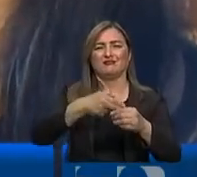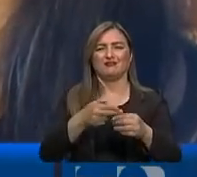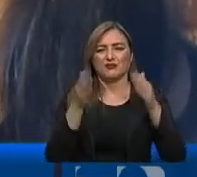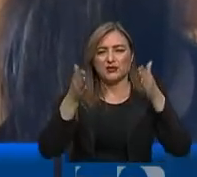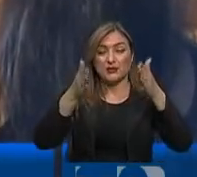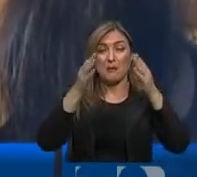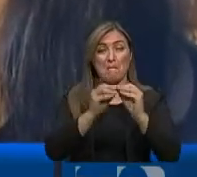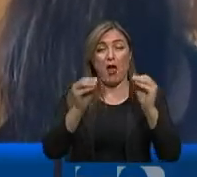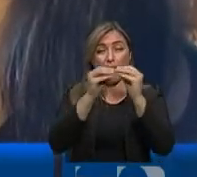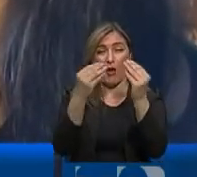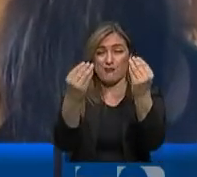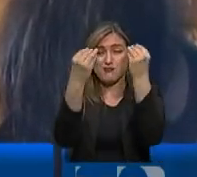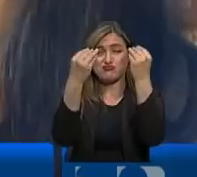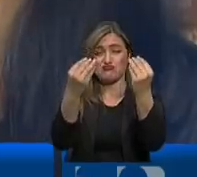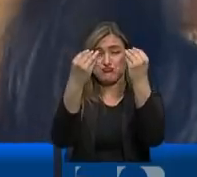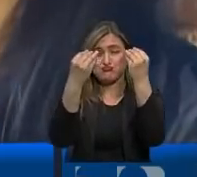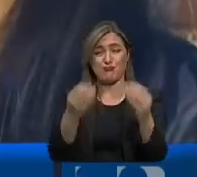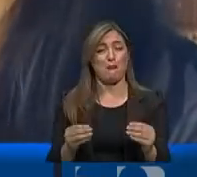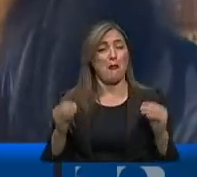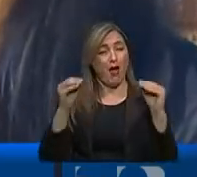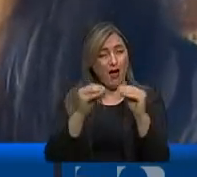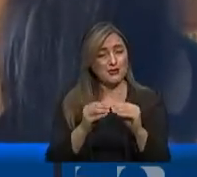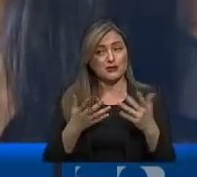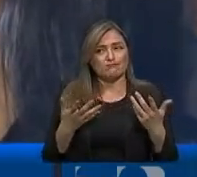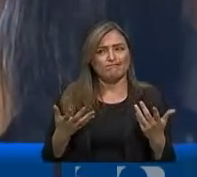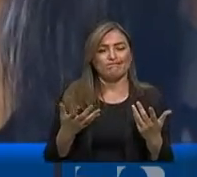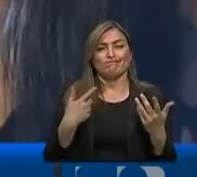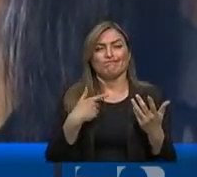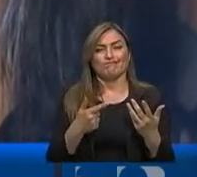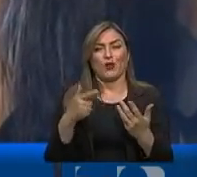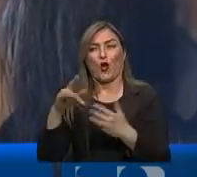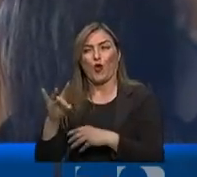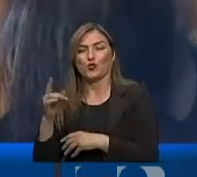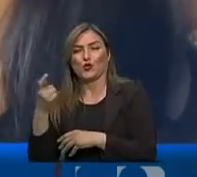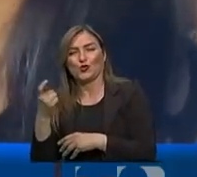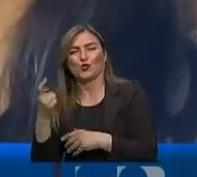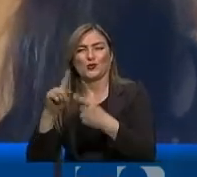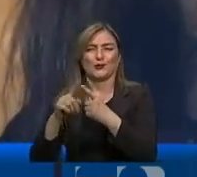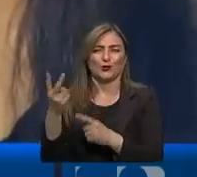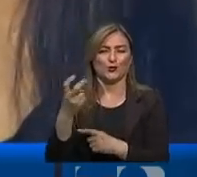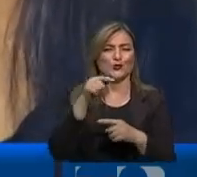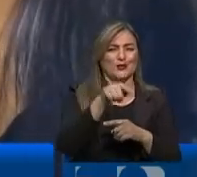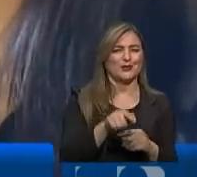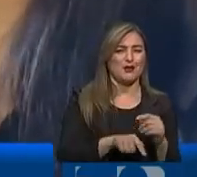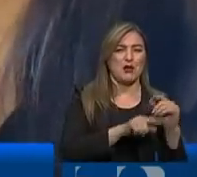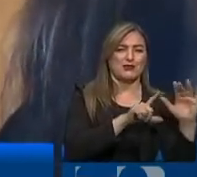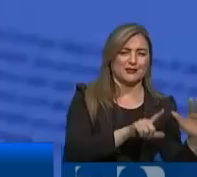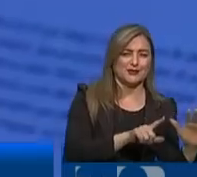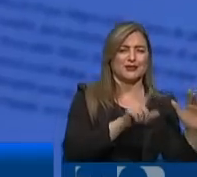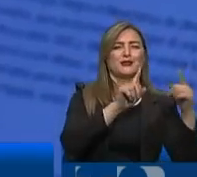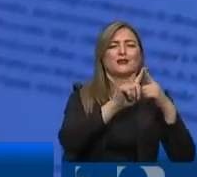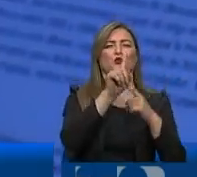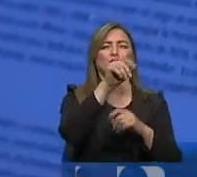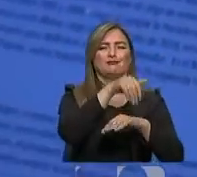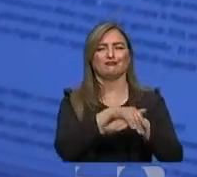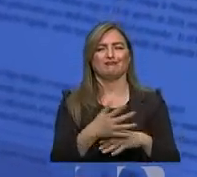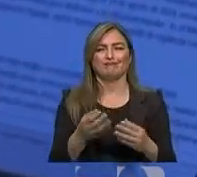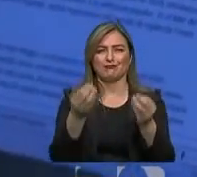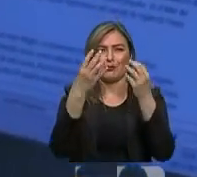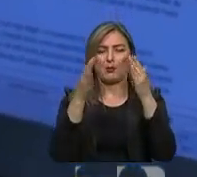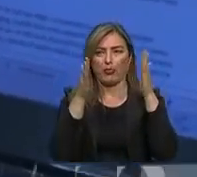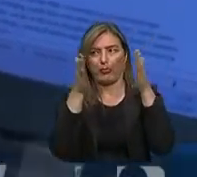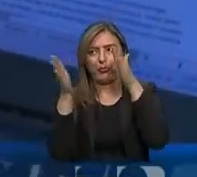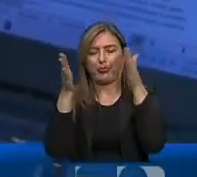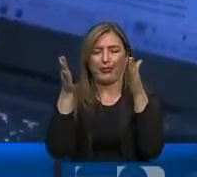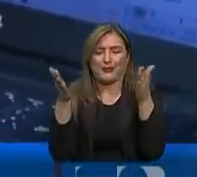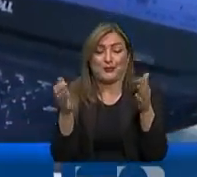van a aumentar igual las clases. Lo que tenemos ahora de 8 a 11, 12, vamos a tener de 7 a 1. Varias